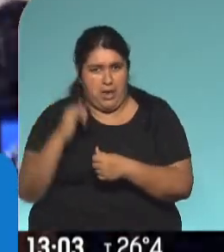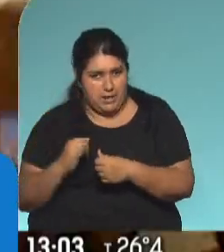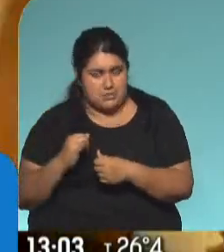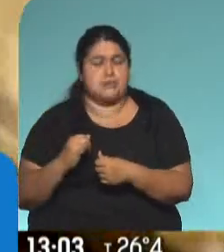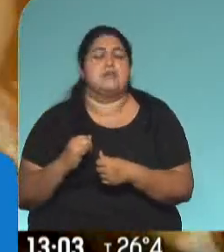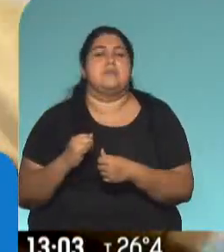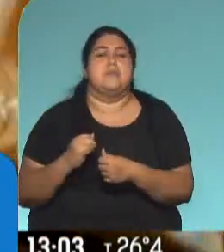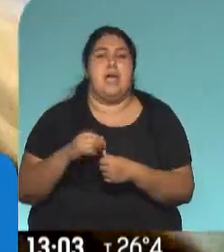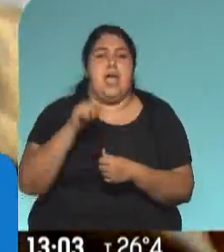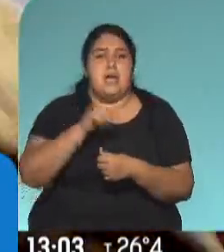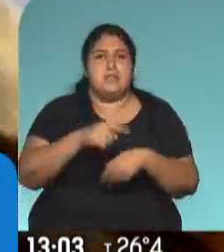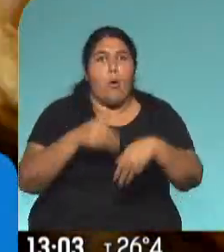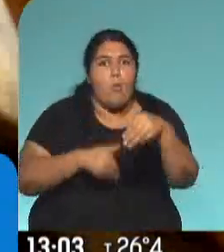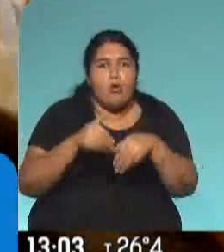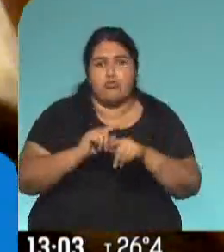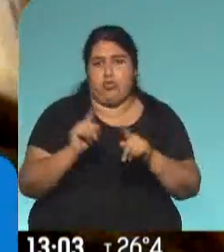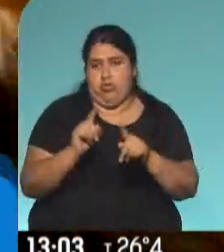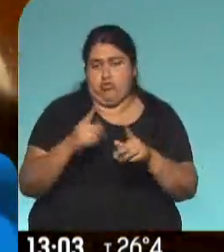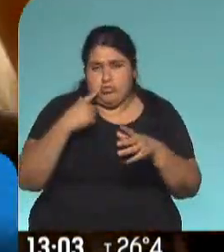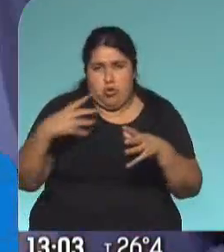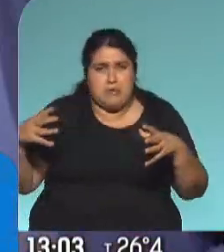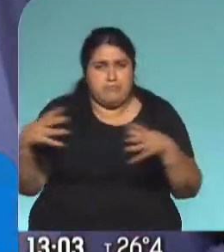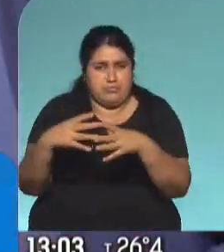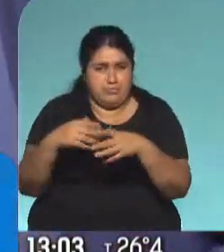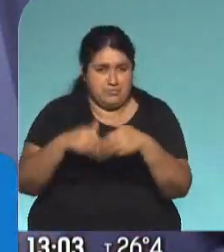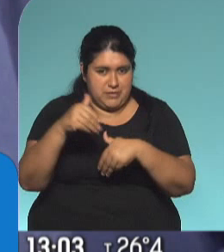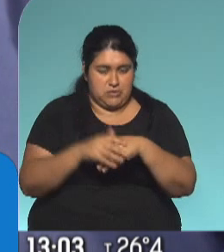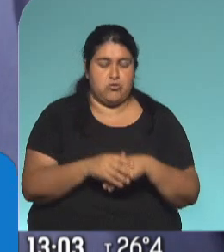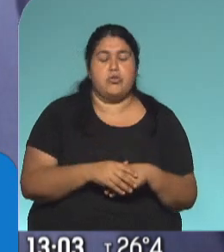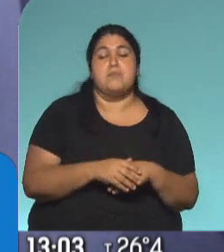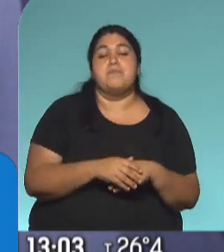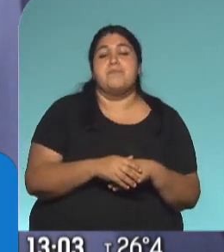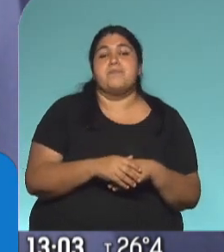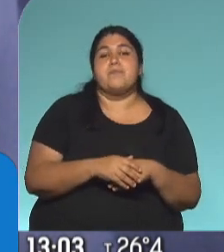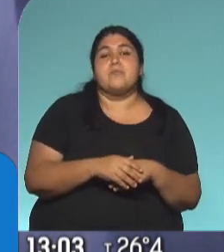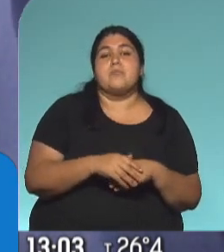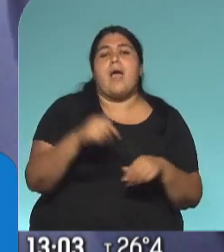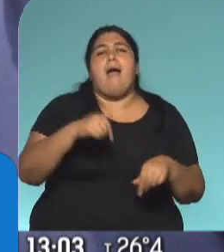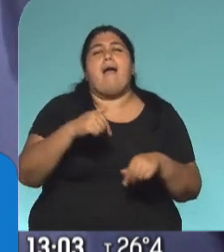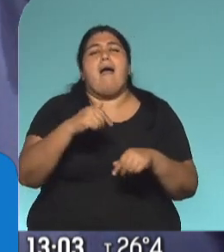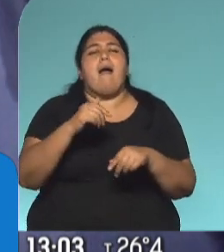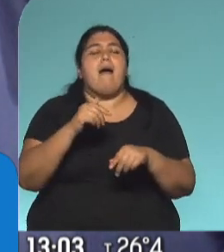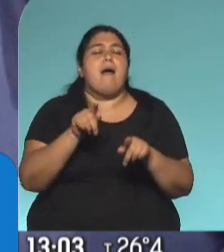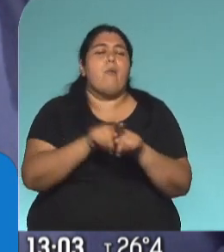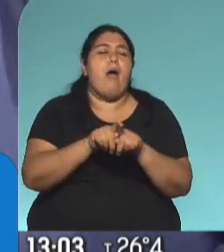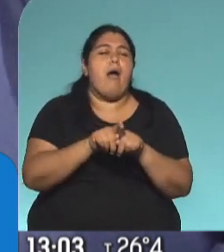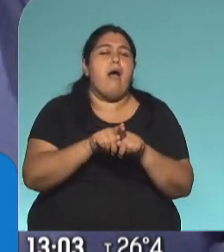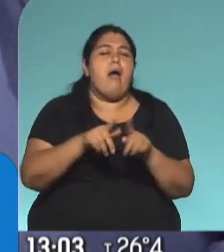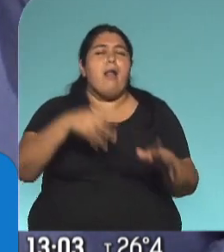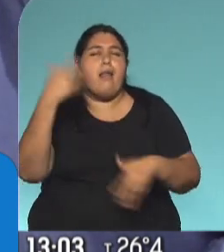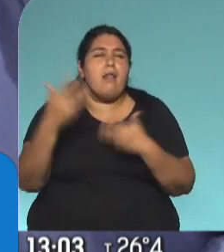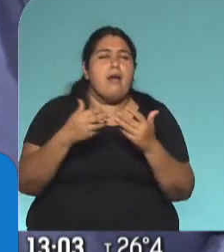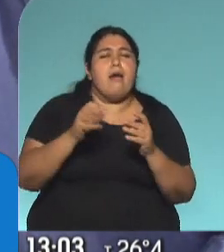necesariamente se traducirá en votos en sus electores. Yo creo que aquí no caben ni gritos, ni